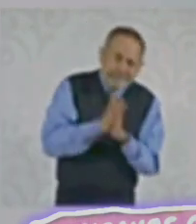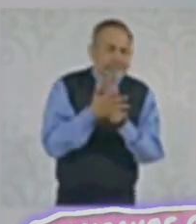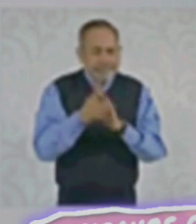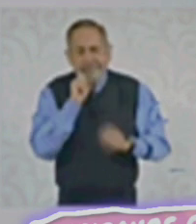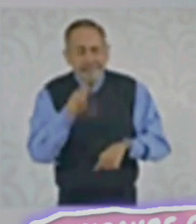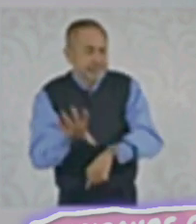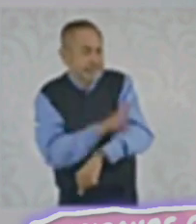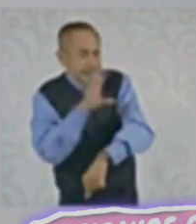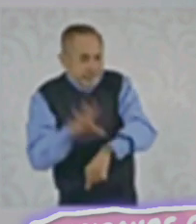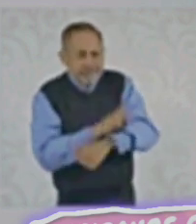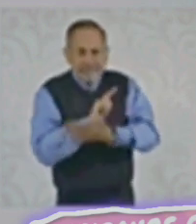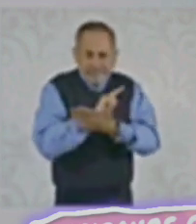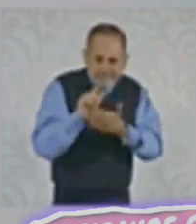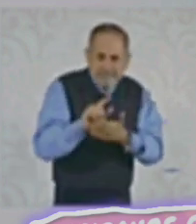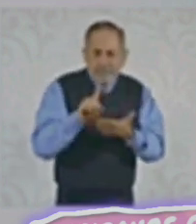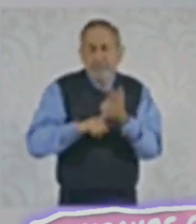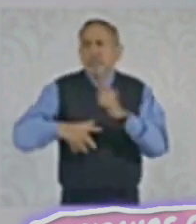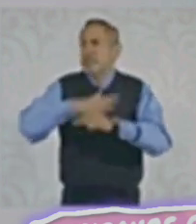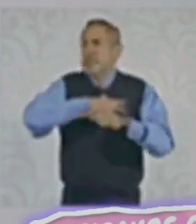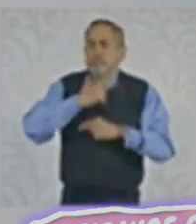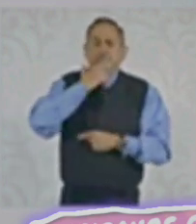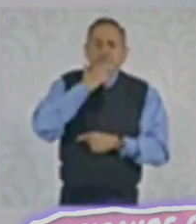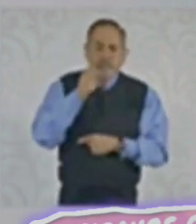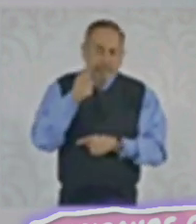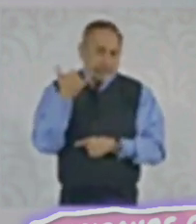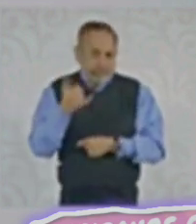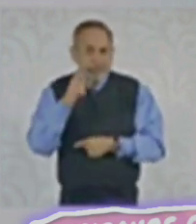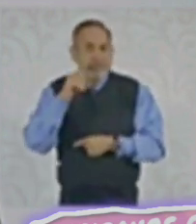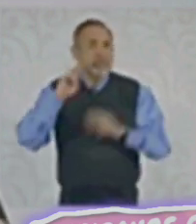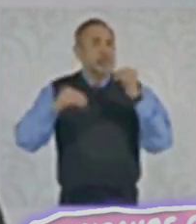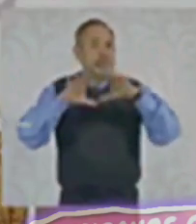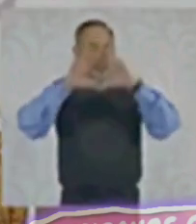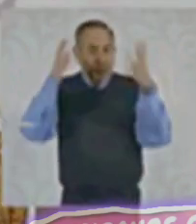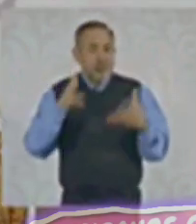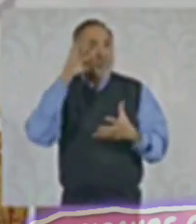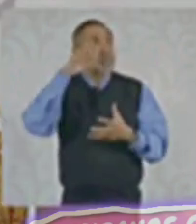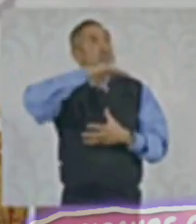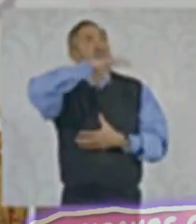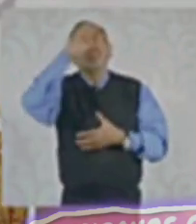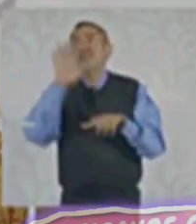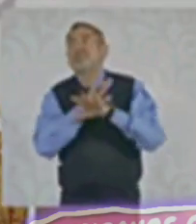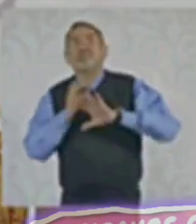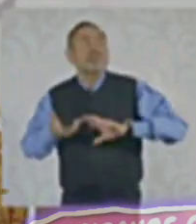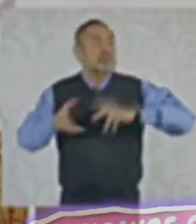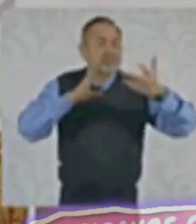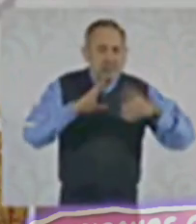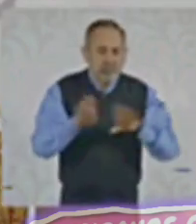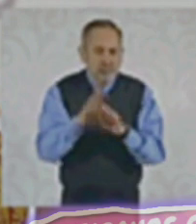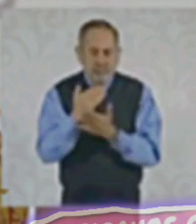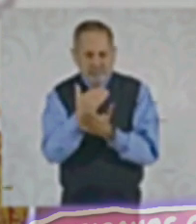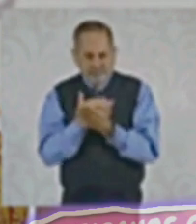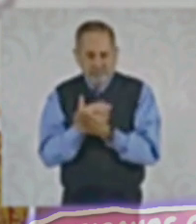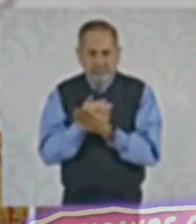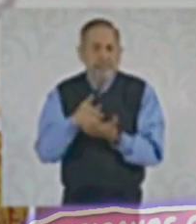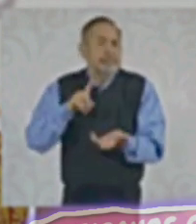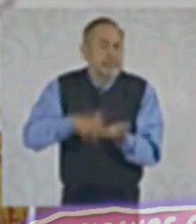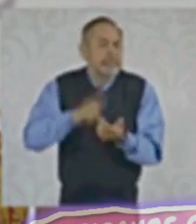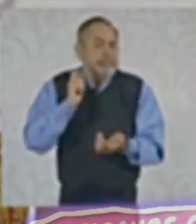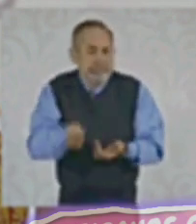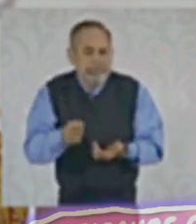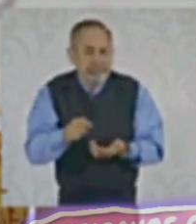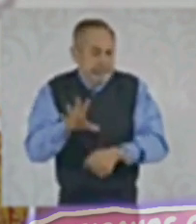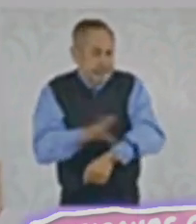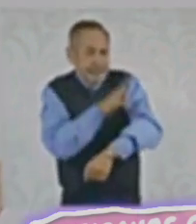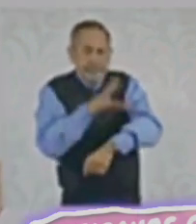por motivos del cambio climático global. Eso quiere decir aumentar la generación de fuentes renovables